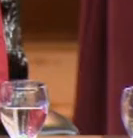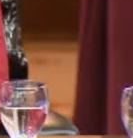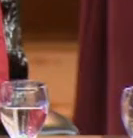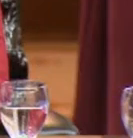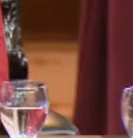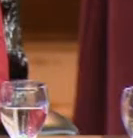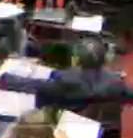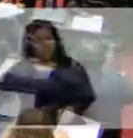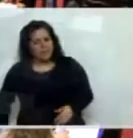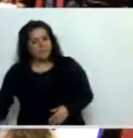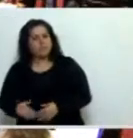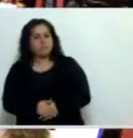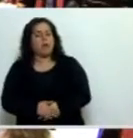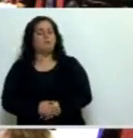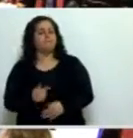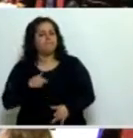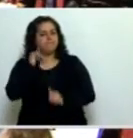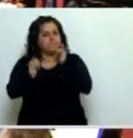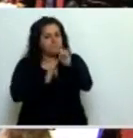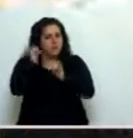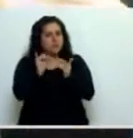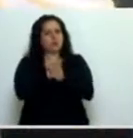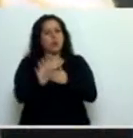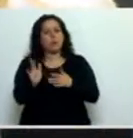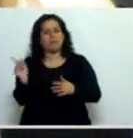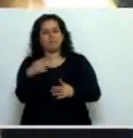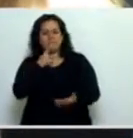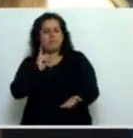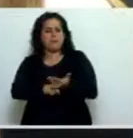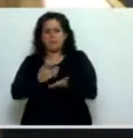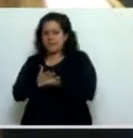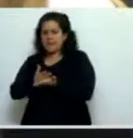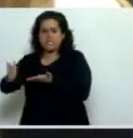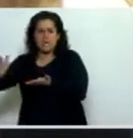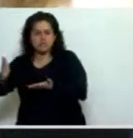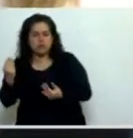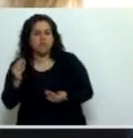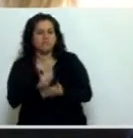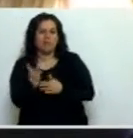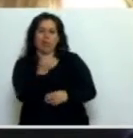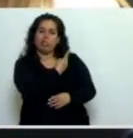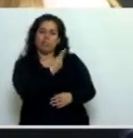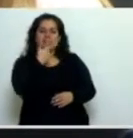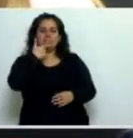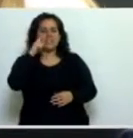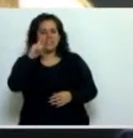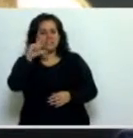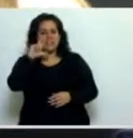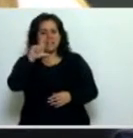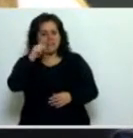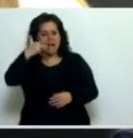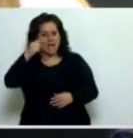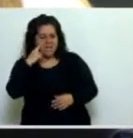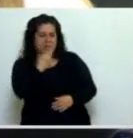Presidenta, voy a fundamentar el dictamen de rechazo que hemos firmado conjuntamente con la diputada Siciliani en representación